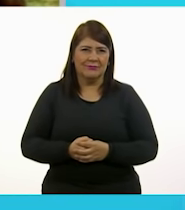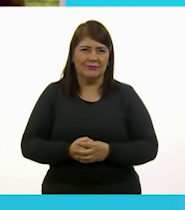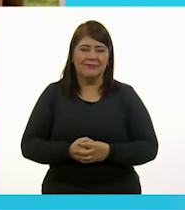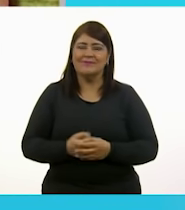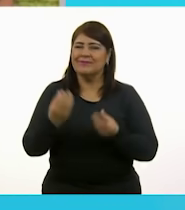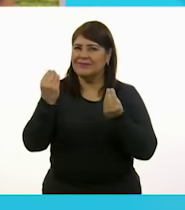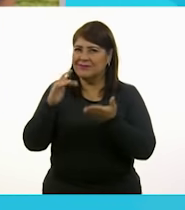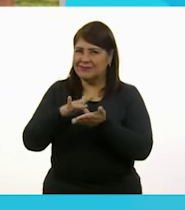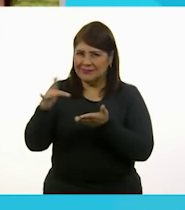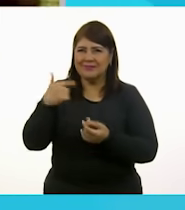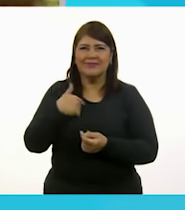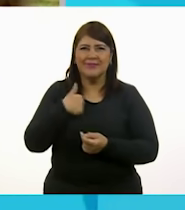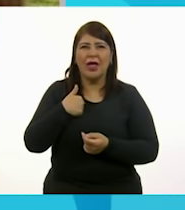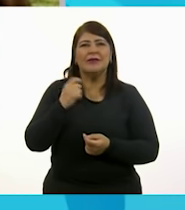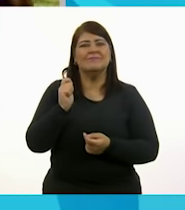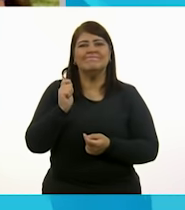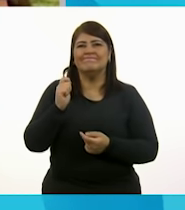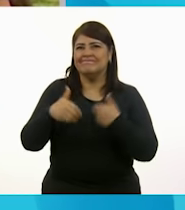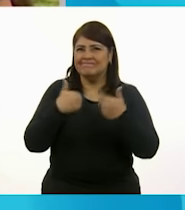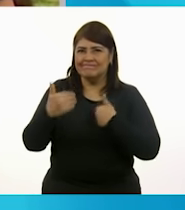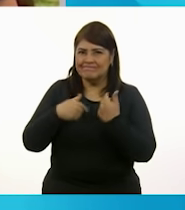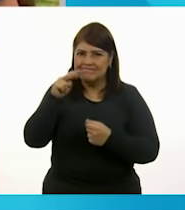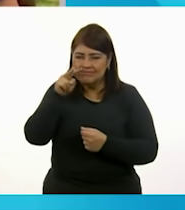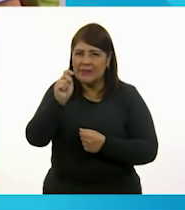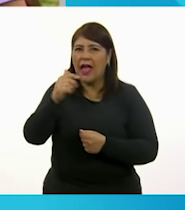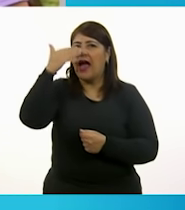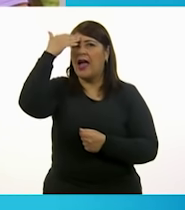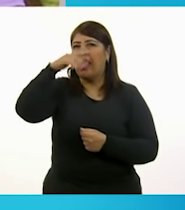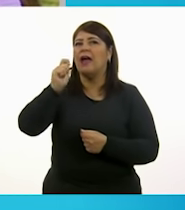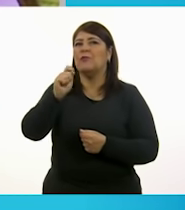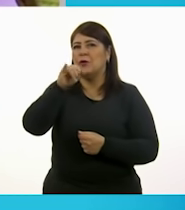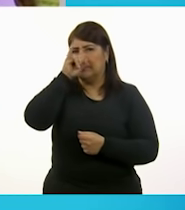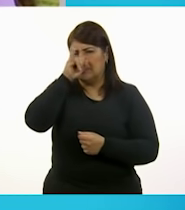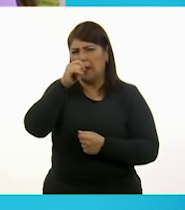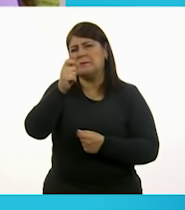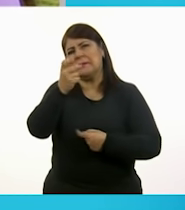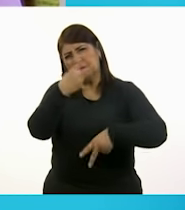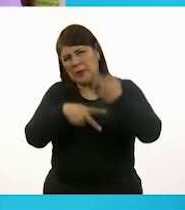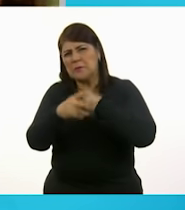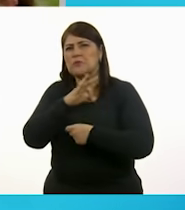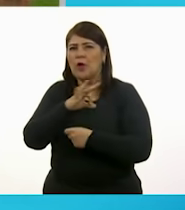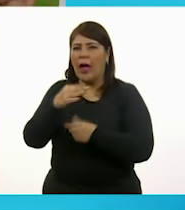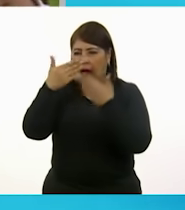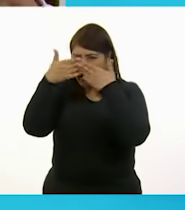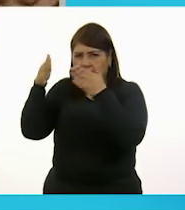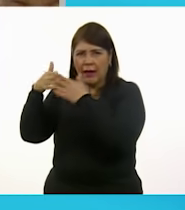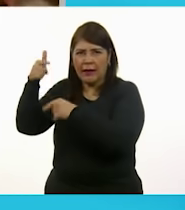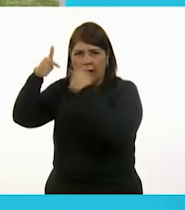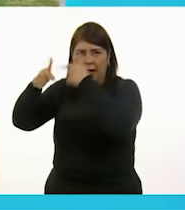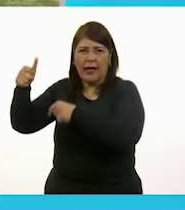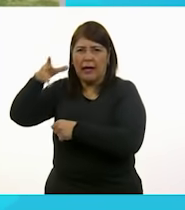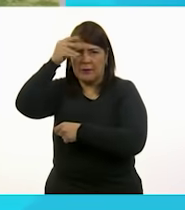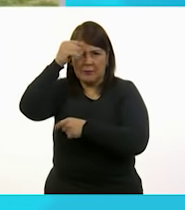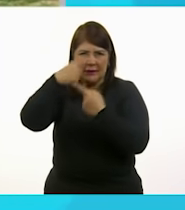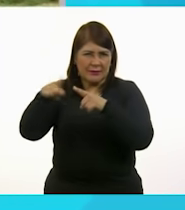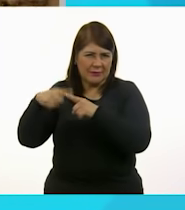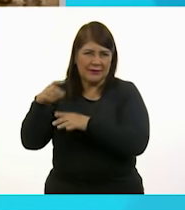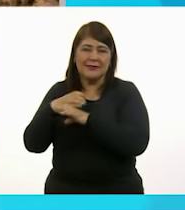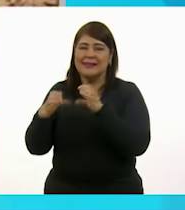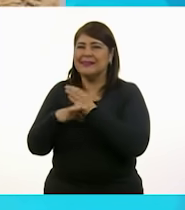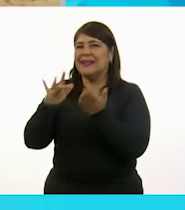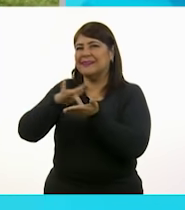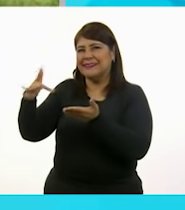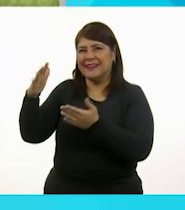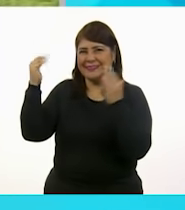Muchas gracias, me divertí un buen sabiendo del rinoceronte Qué bueno, vengan a Sofari y pueden aprender de otras cosas Muchas gracias, adiós Y